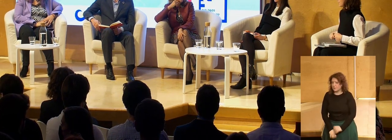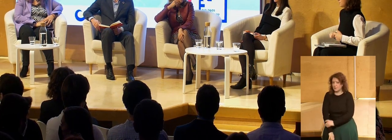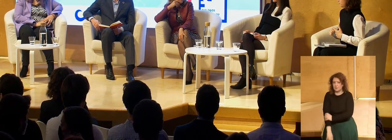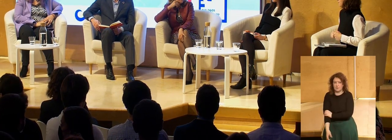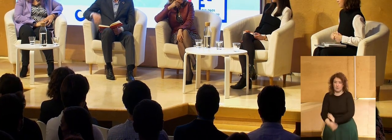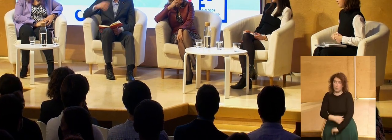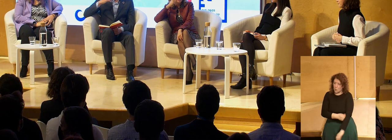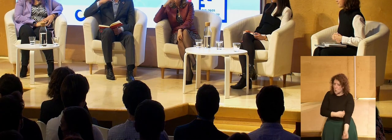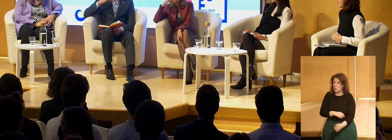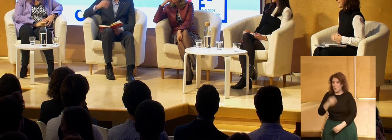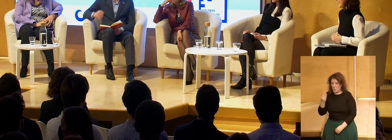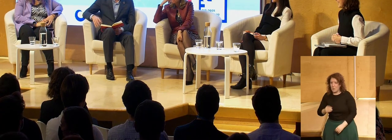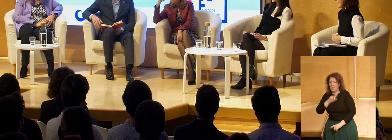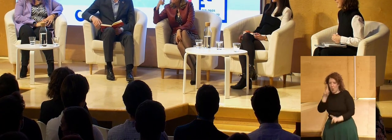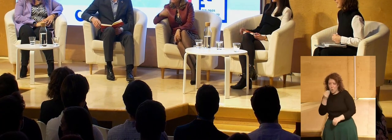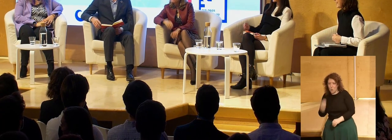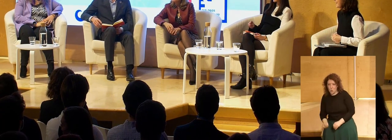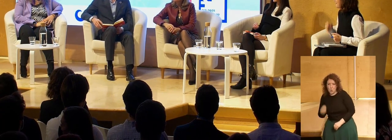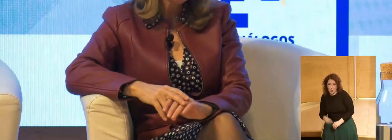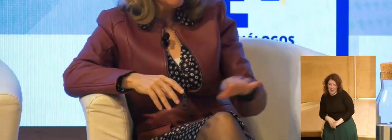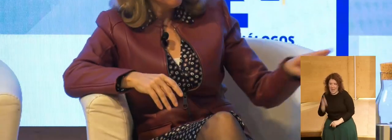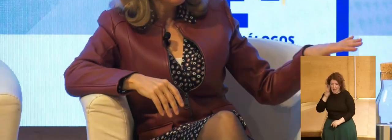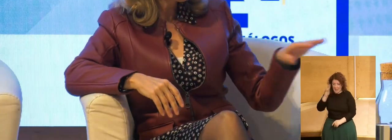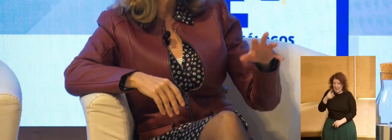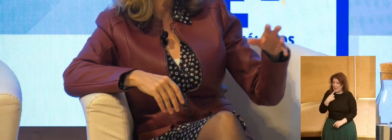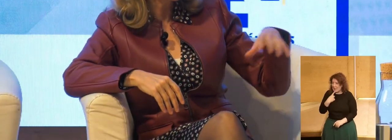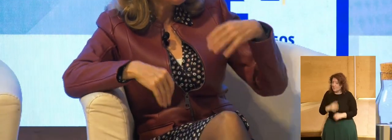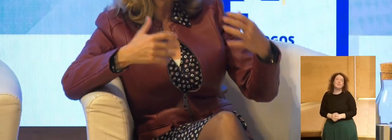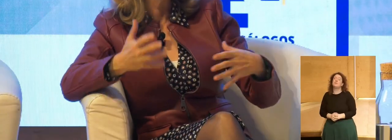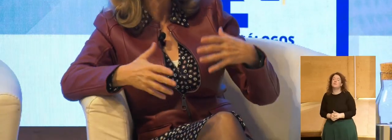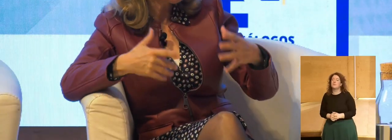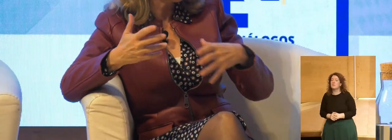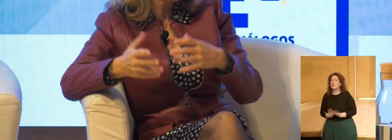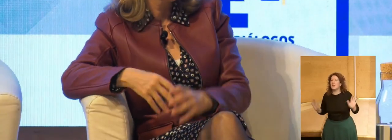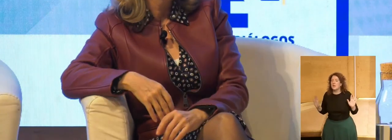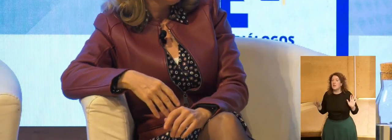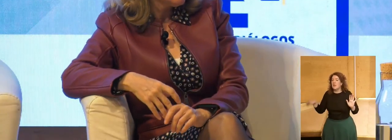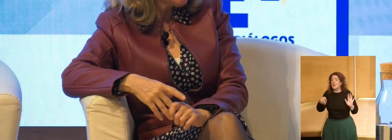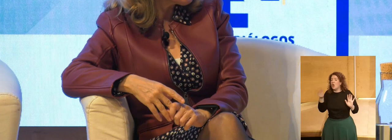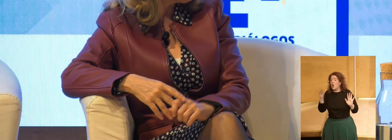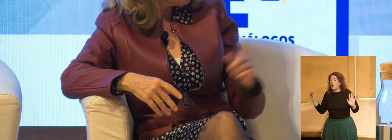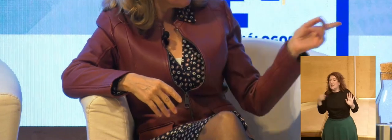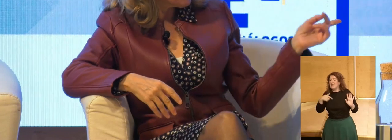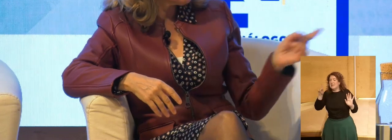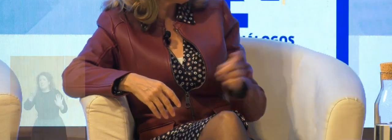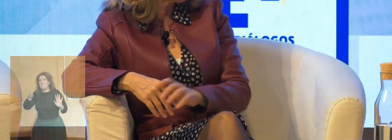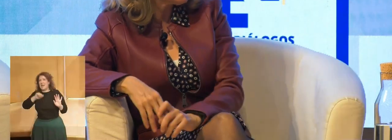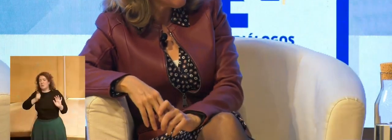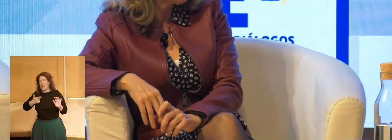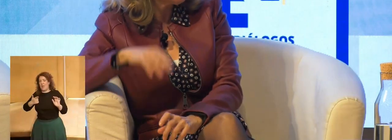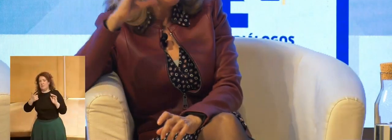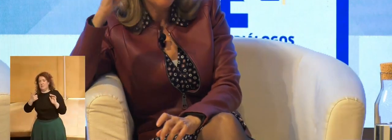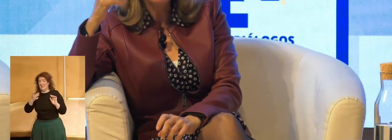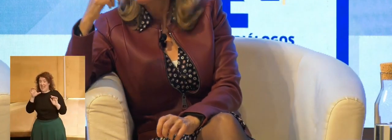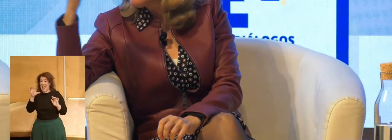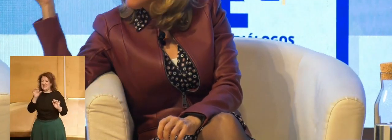Caray que buenas preguntas yo con los temas de cómo pueden los jóvenes tener más proyección yo creo que quizás